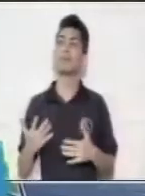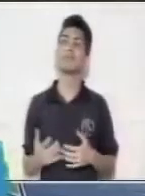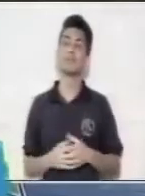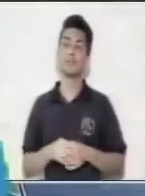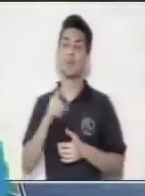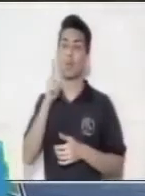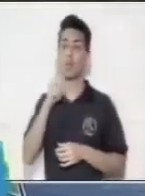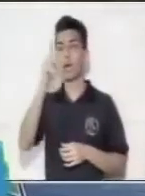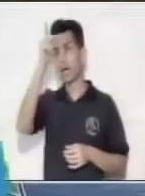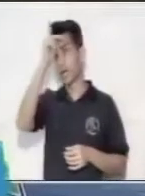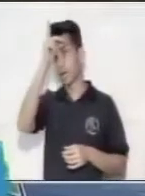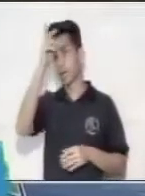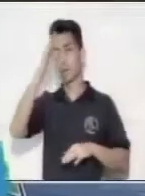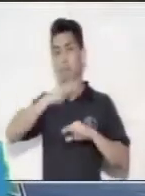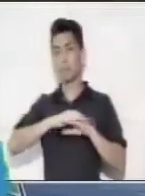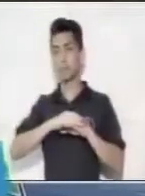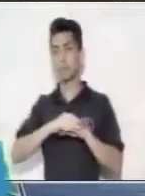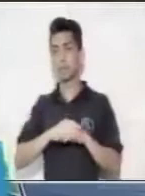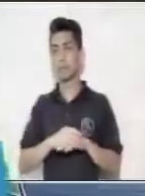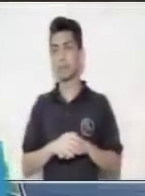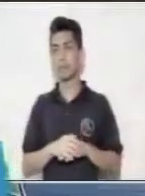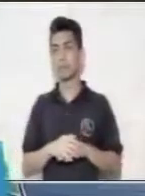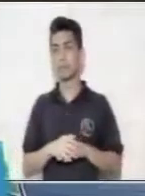1 kilómetro más